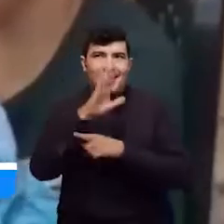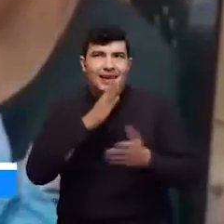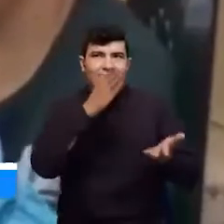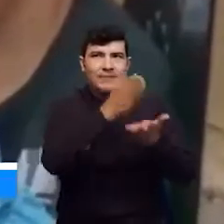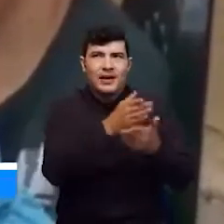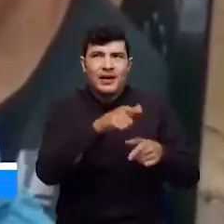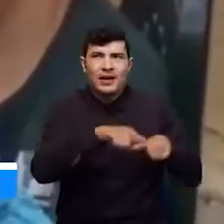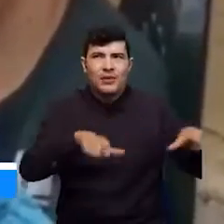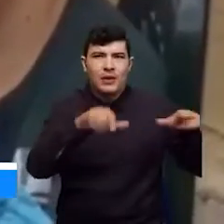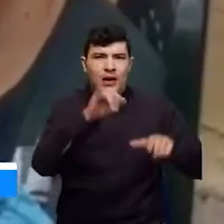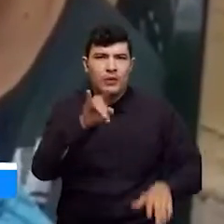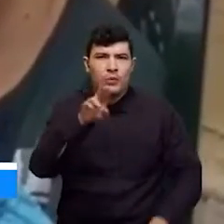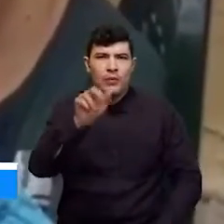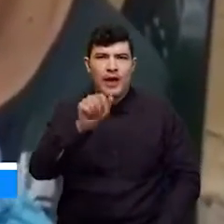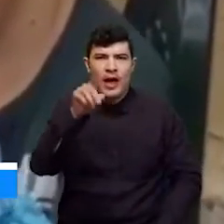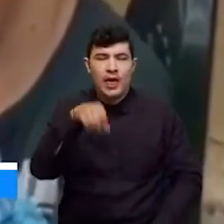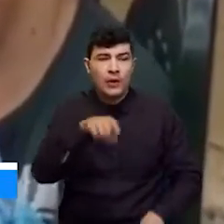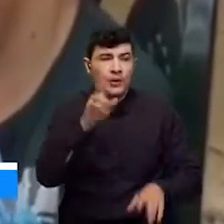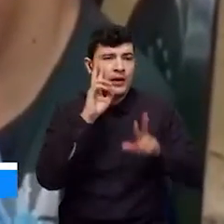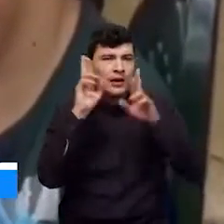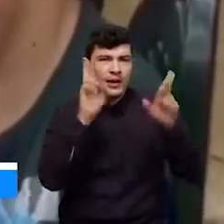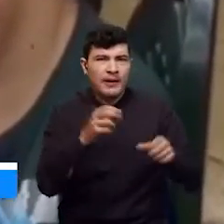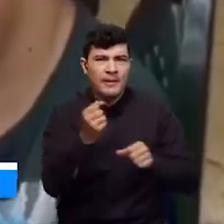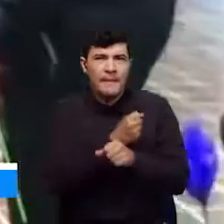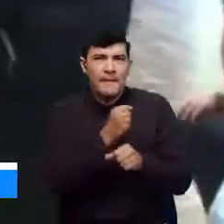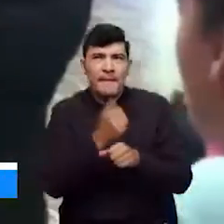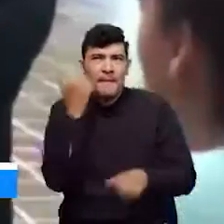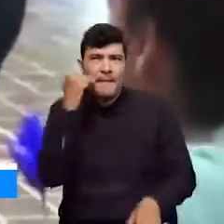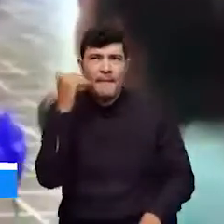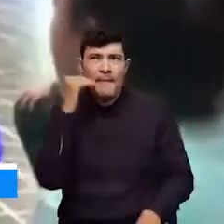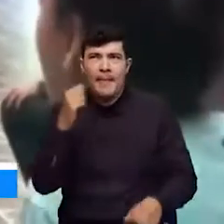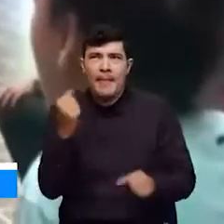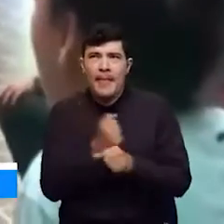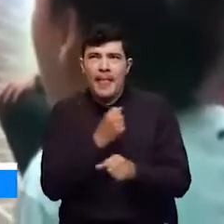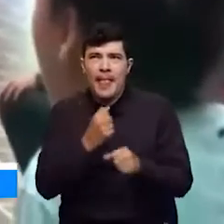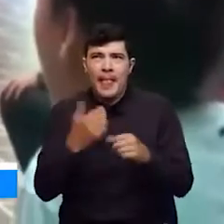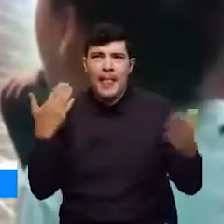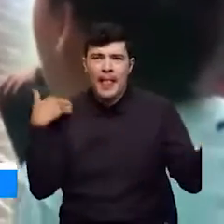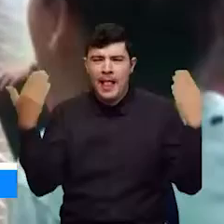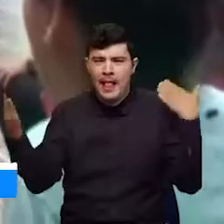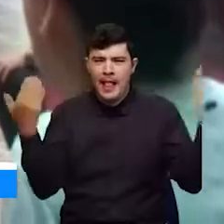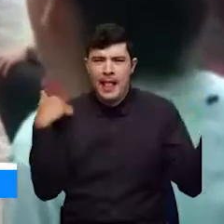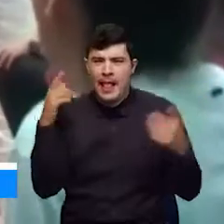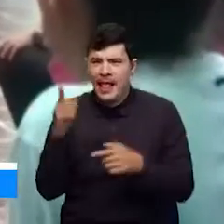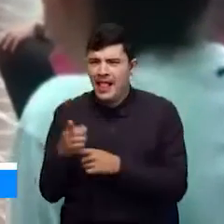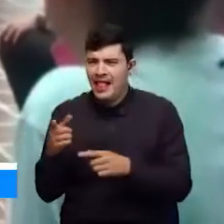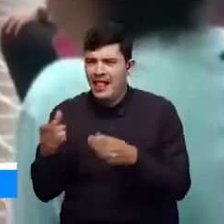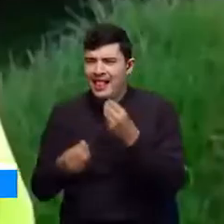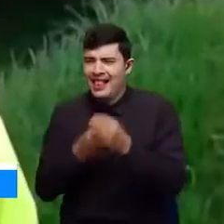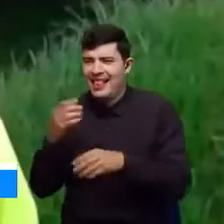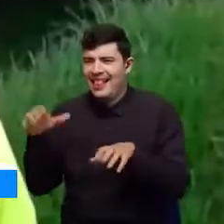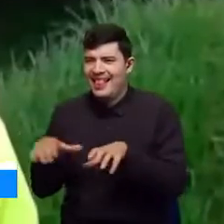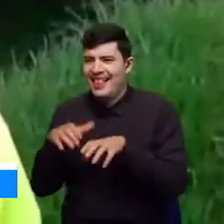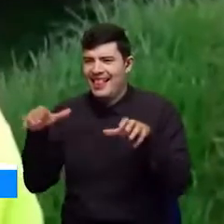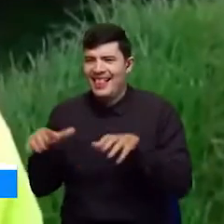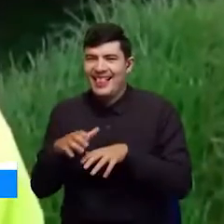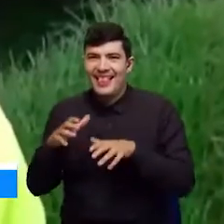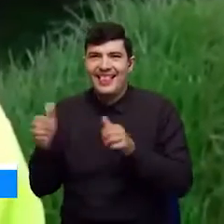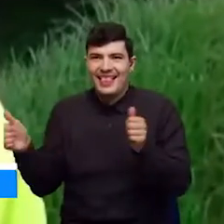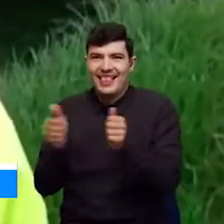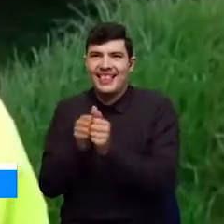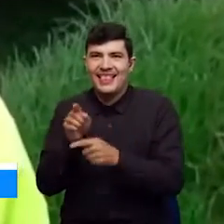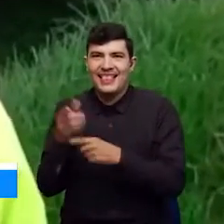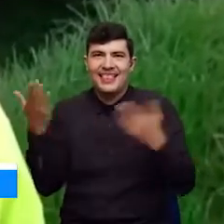de Jurado para reconocer la labor de la mujer campesina. Realizan actividad de acompañamiento en la vereda